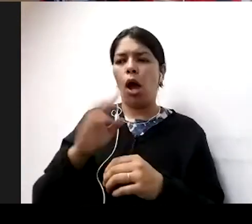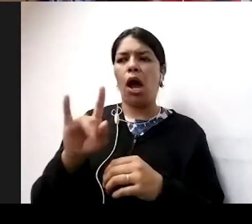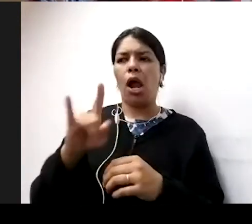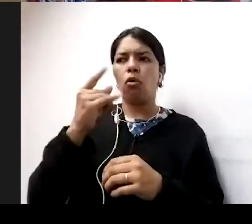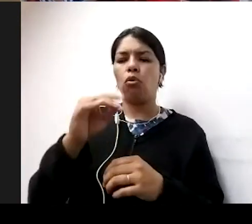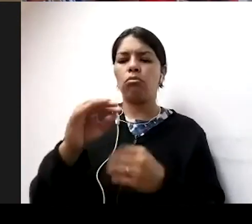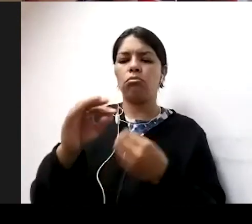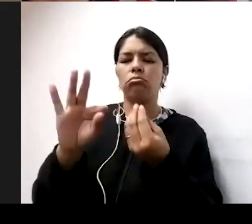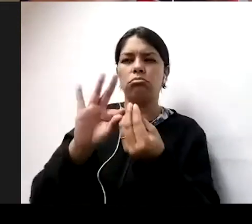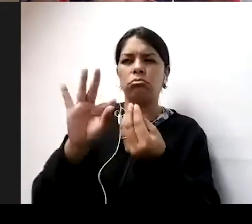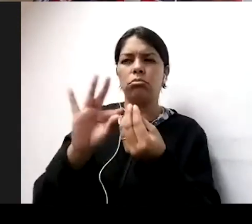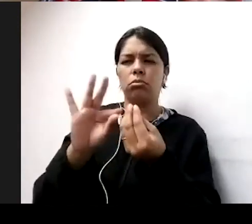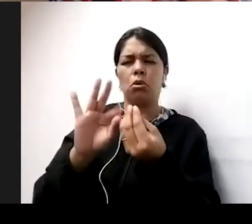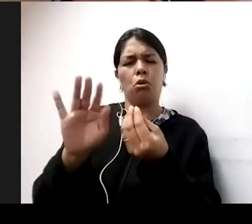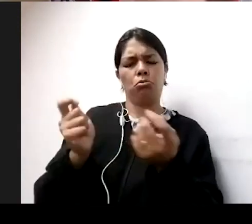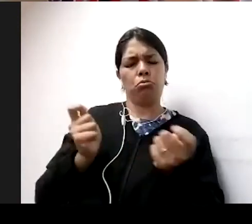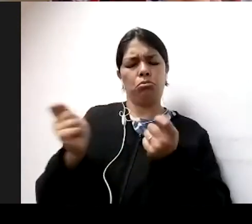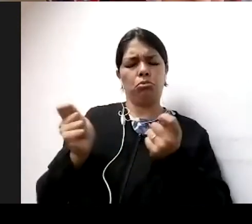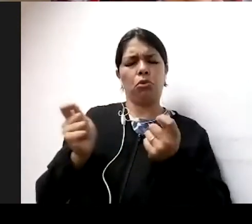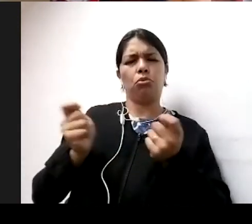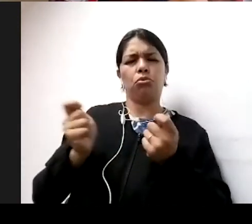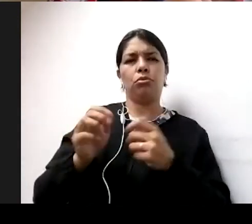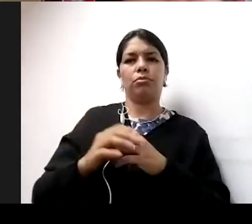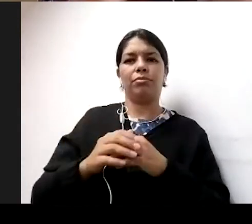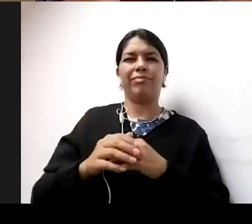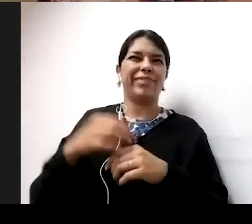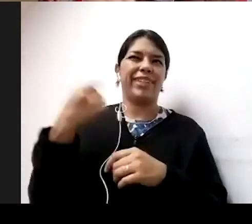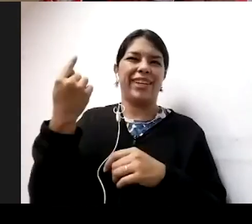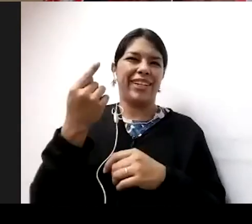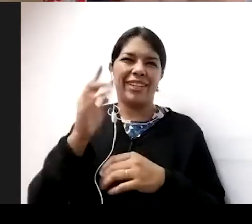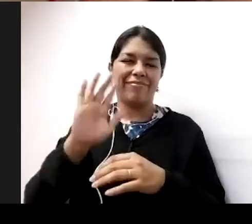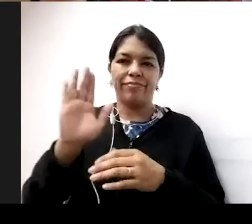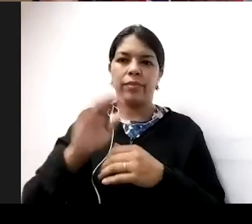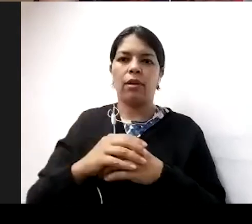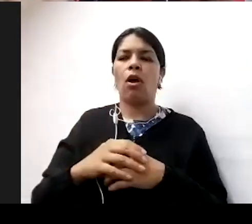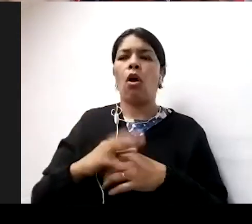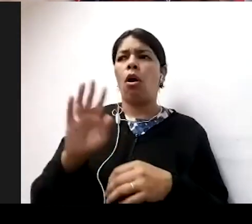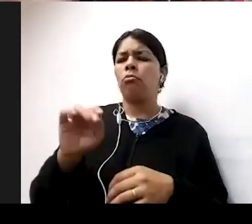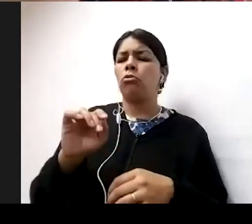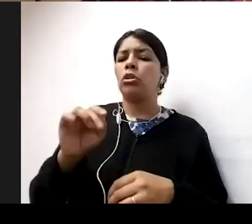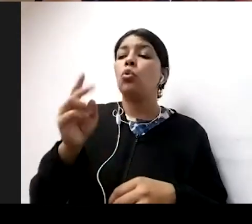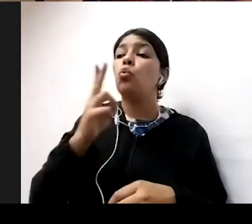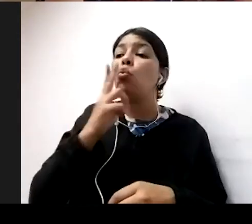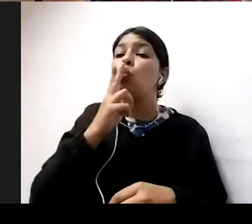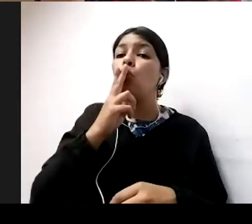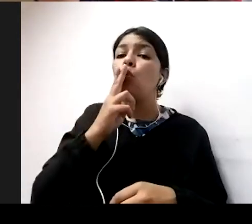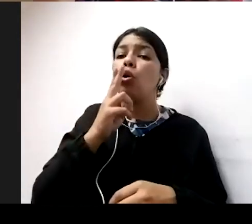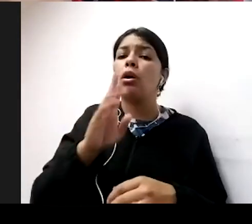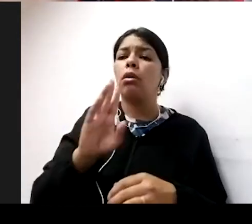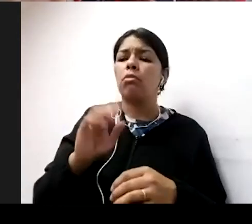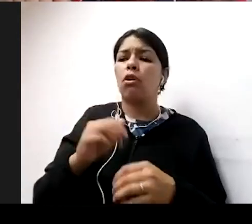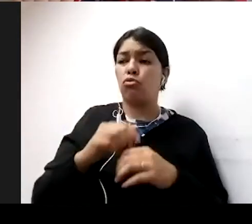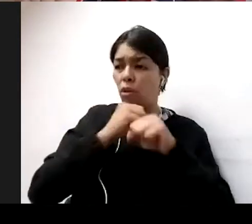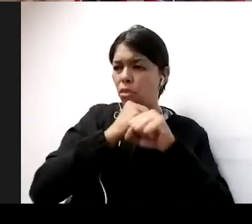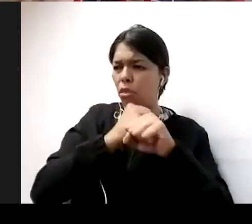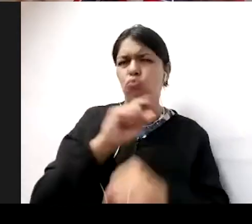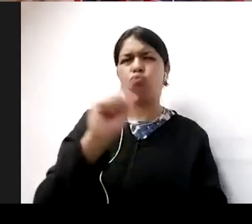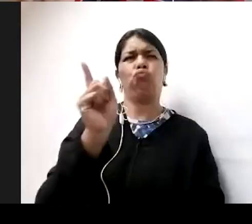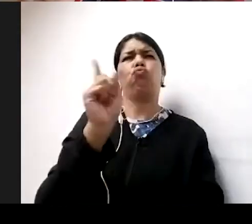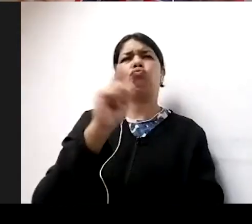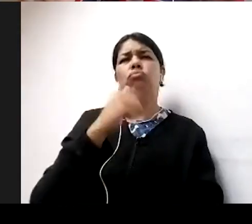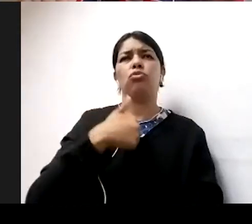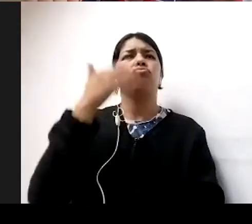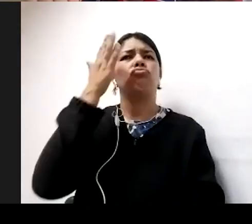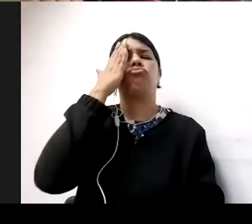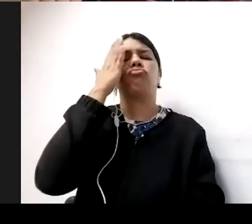Entonces la persona dice como, ay no, yo me fumo este cigarrillito porque igual yo no me voy a volver adicto, yo sé que yo no me voy a volver